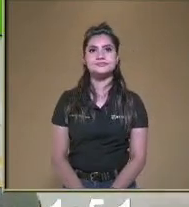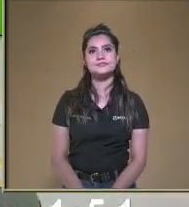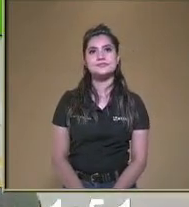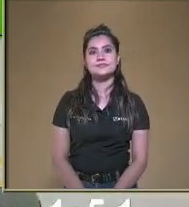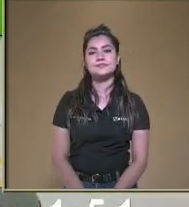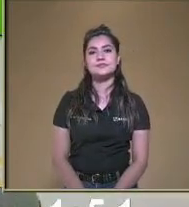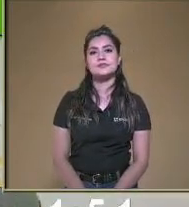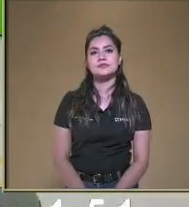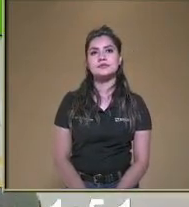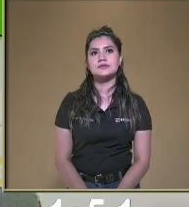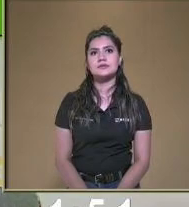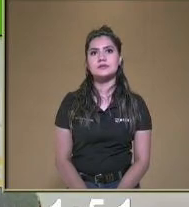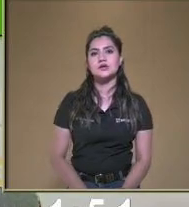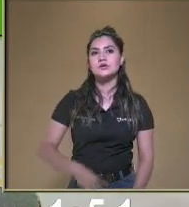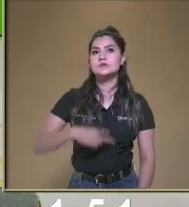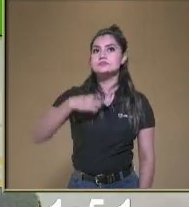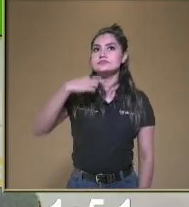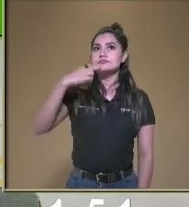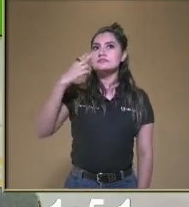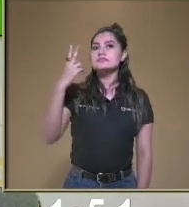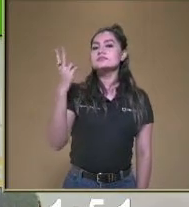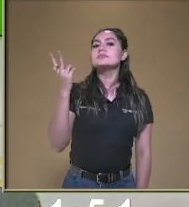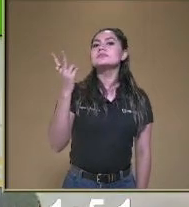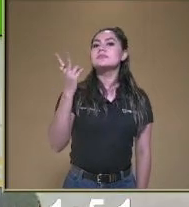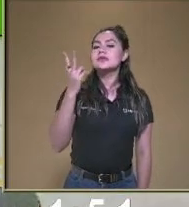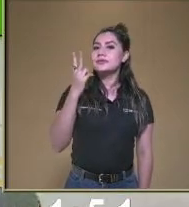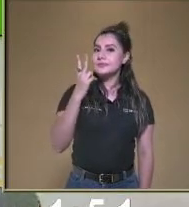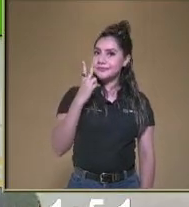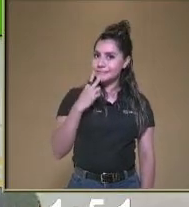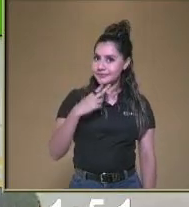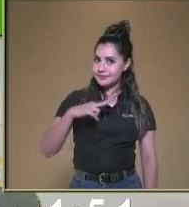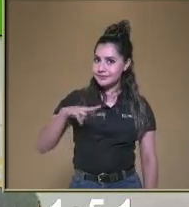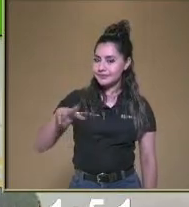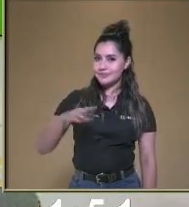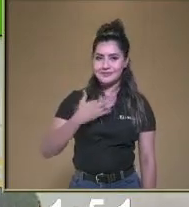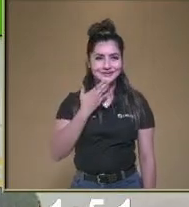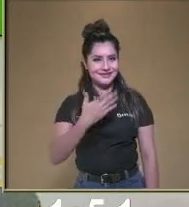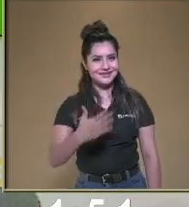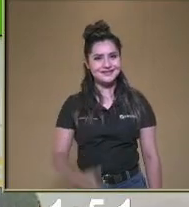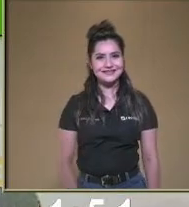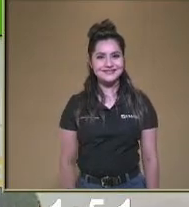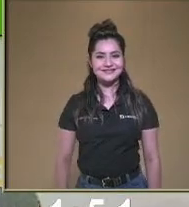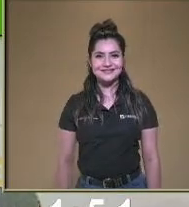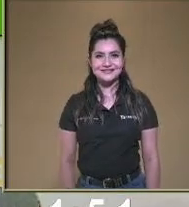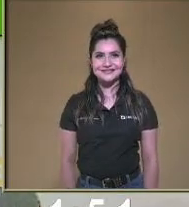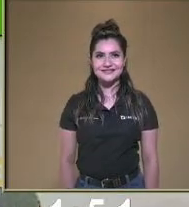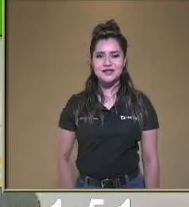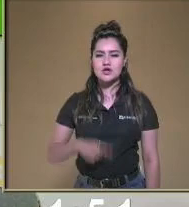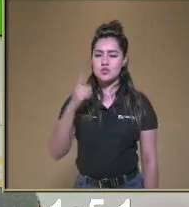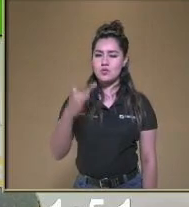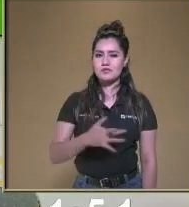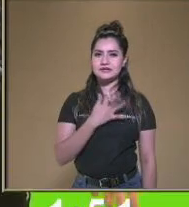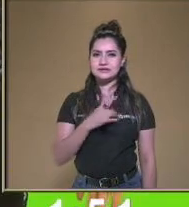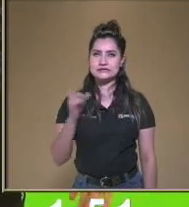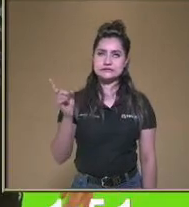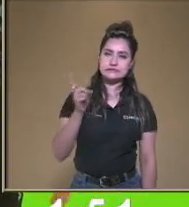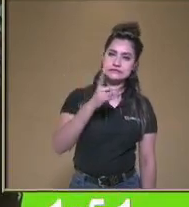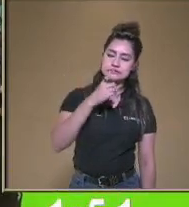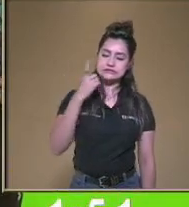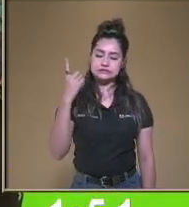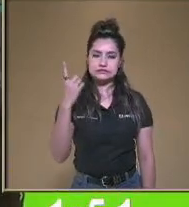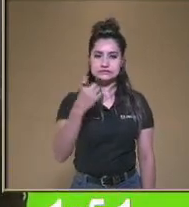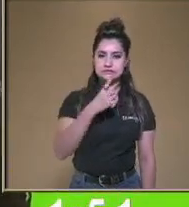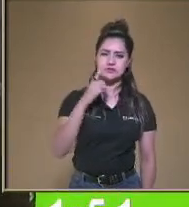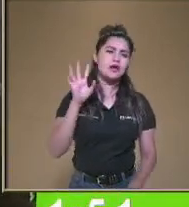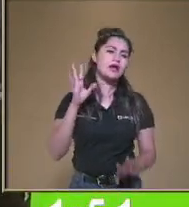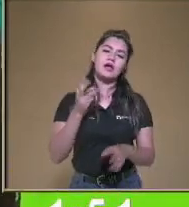exhalamos. Respiro. Y exhalo. Si sientes que te mareas, es normal, ya que todos los